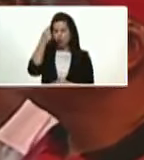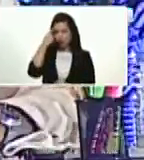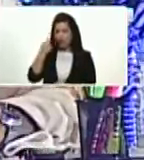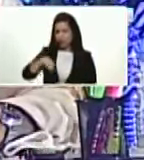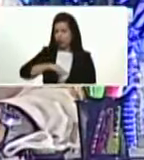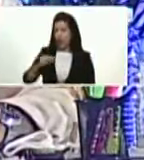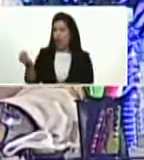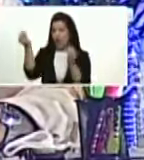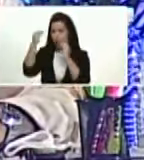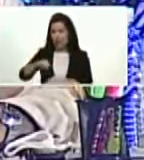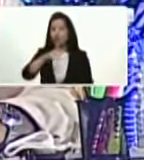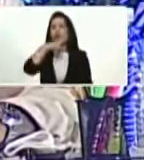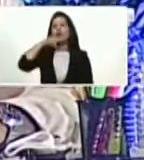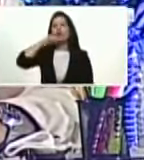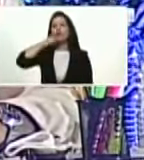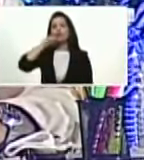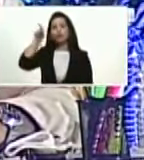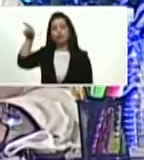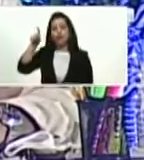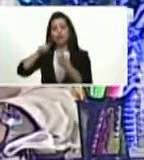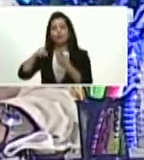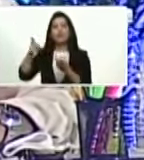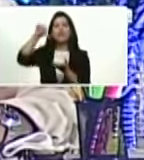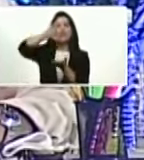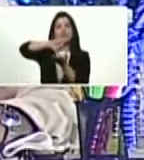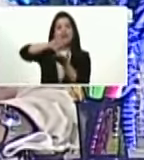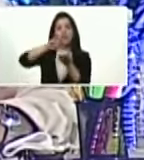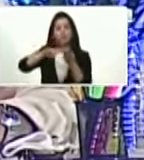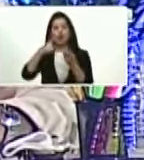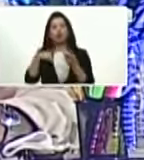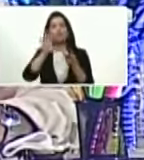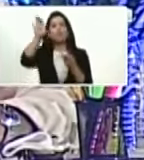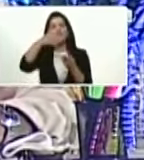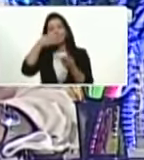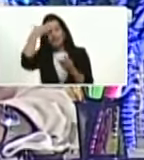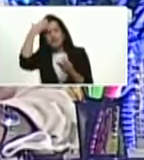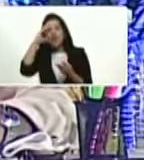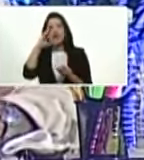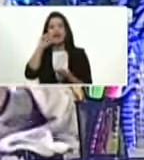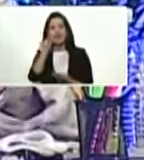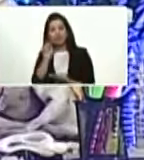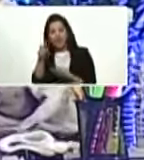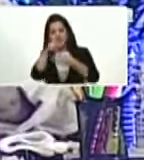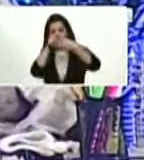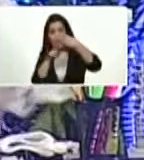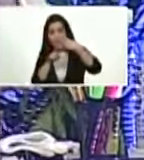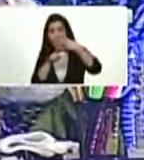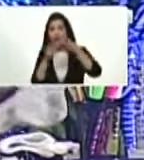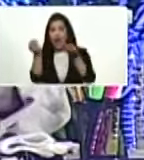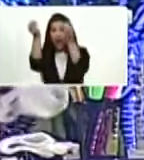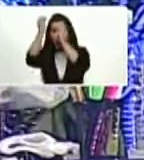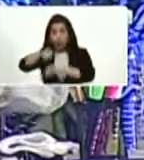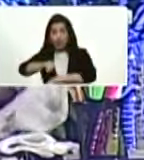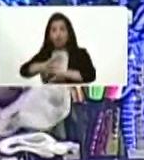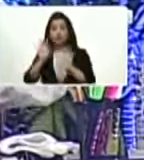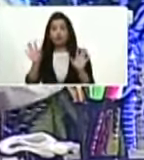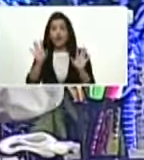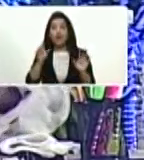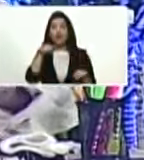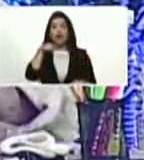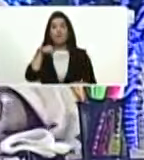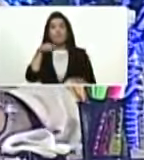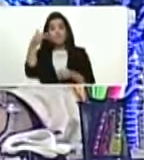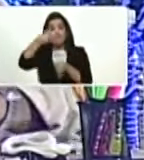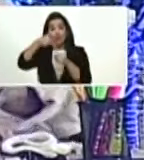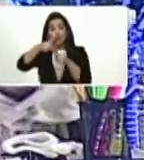Qatar, ha venido recuperándose levemente, el precio del petróleo promedio este año está en $24